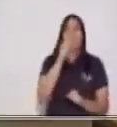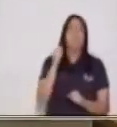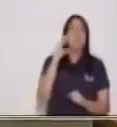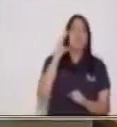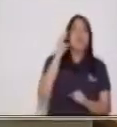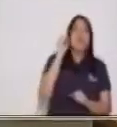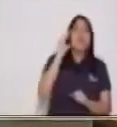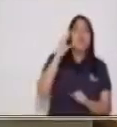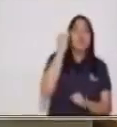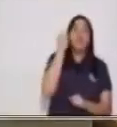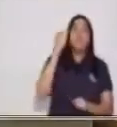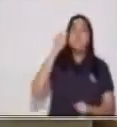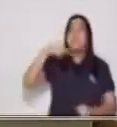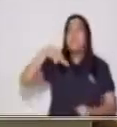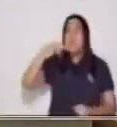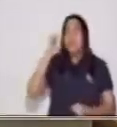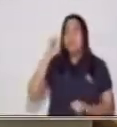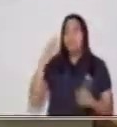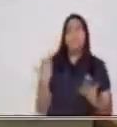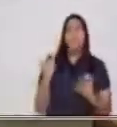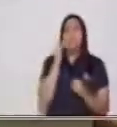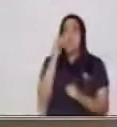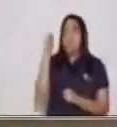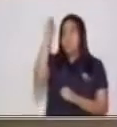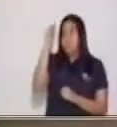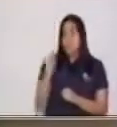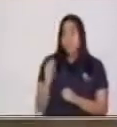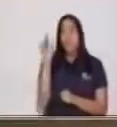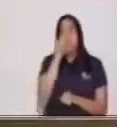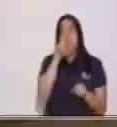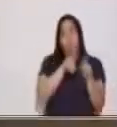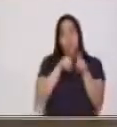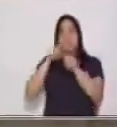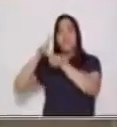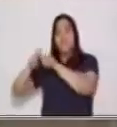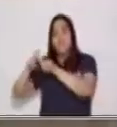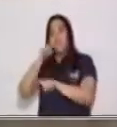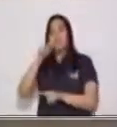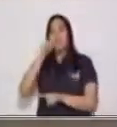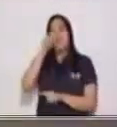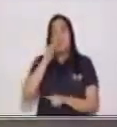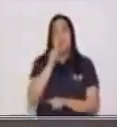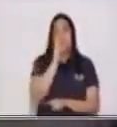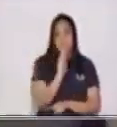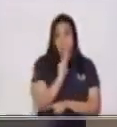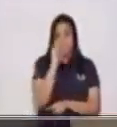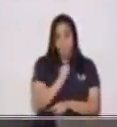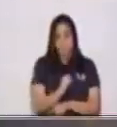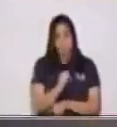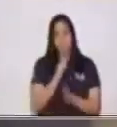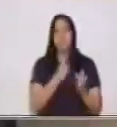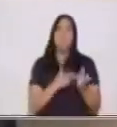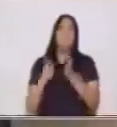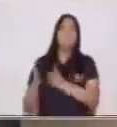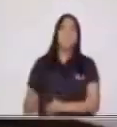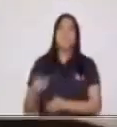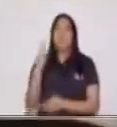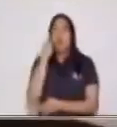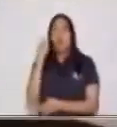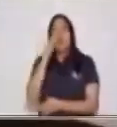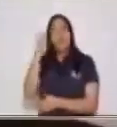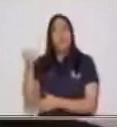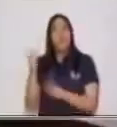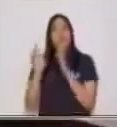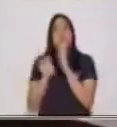o sea, la división de dos números. Tenemos x dividido y. Continuemos entonces con otros ejemplos que